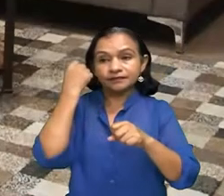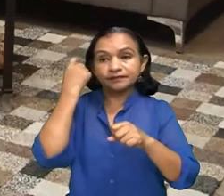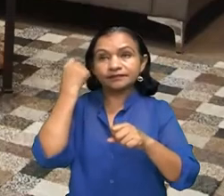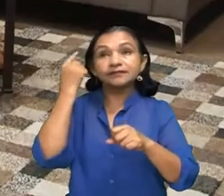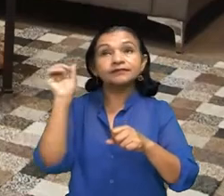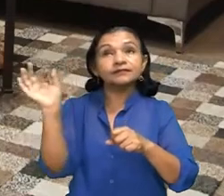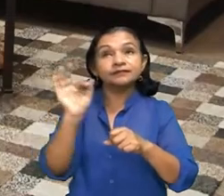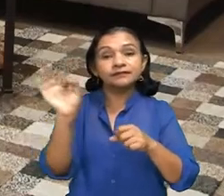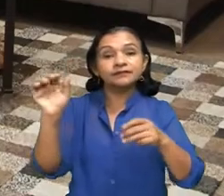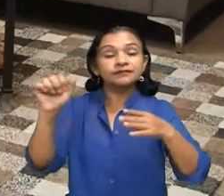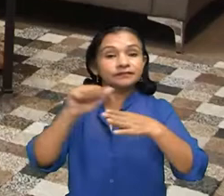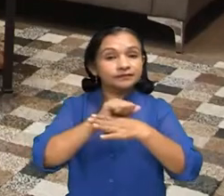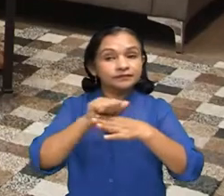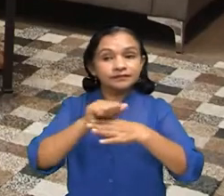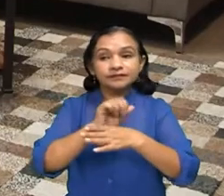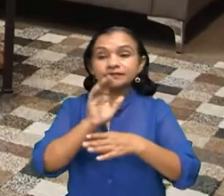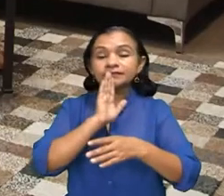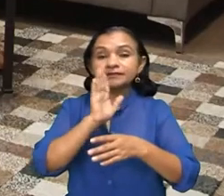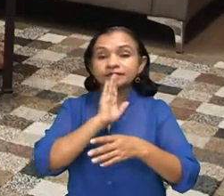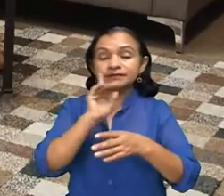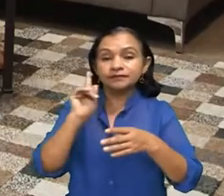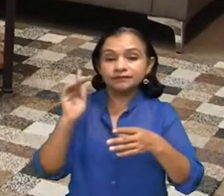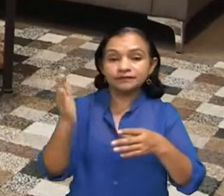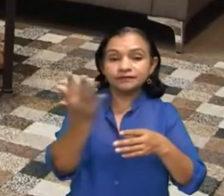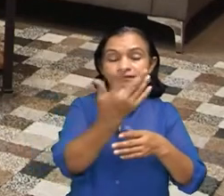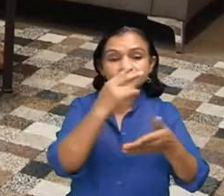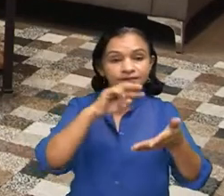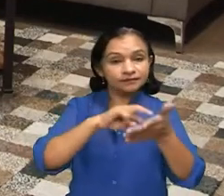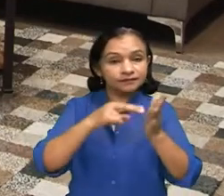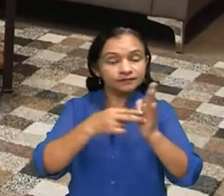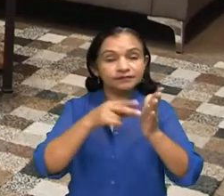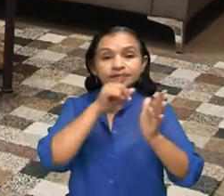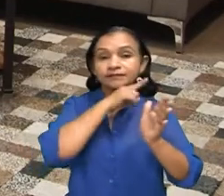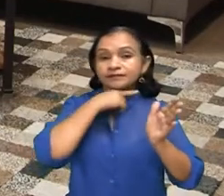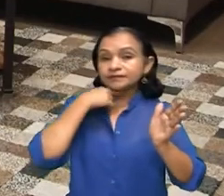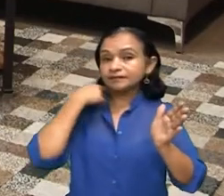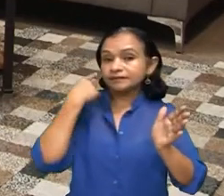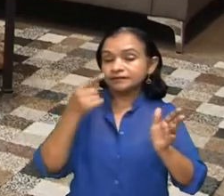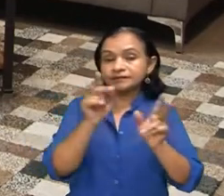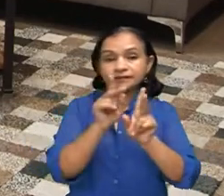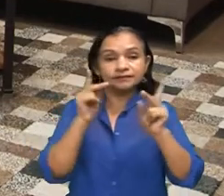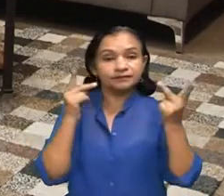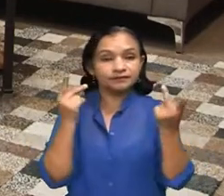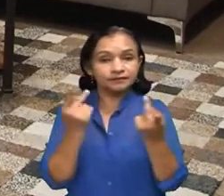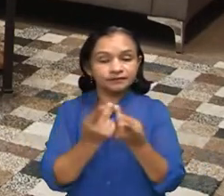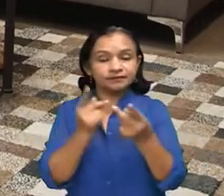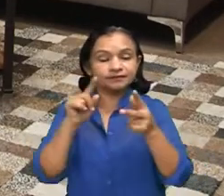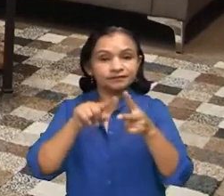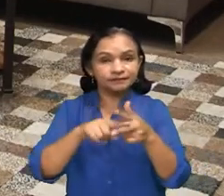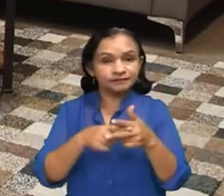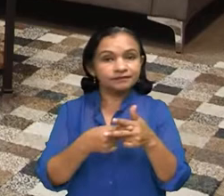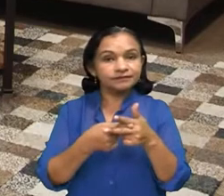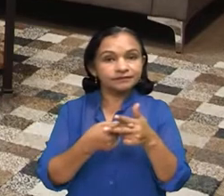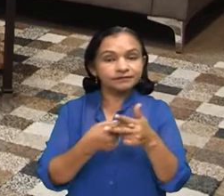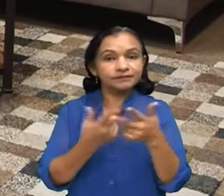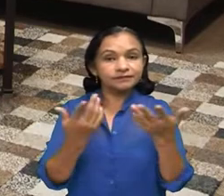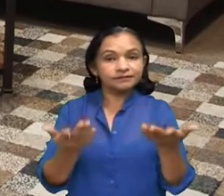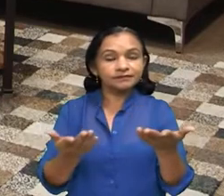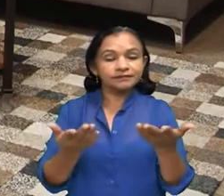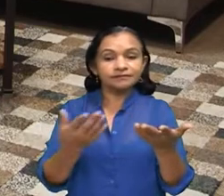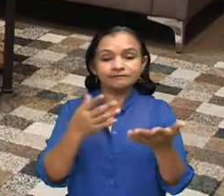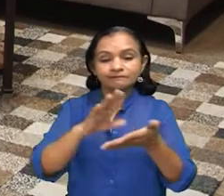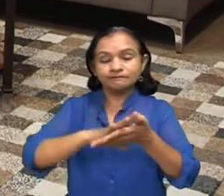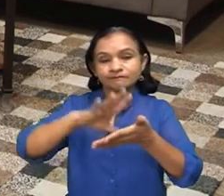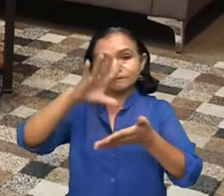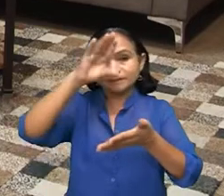forma práctica cuando hablamos de todas estas teorías aplicadas a la realidad y que nuestro pueblo empieza también a apropiarse